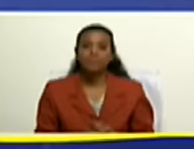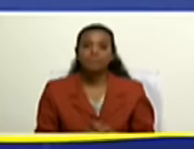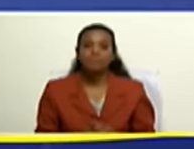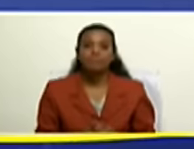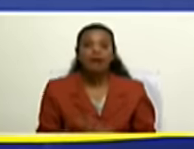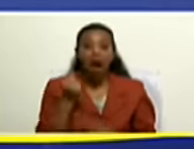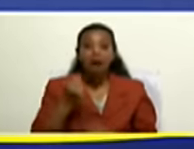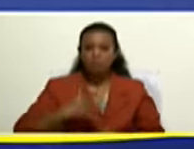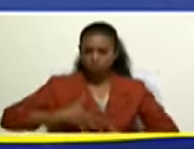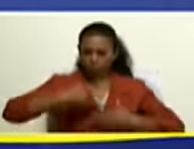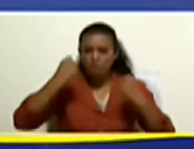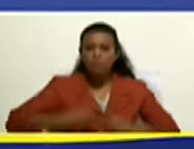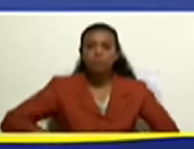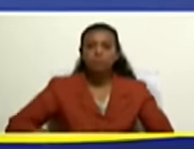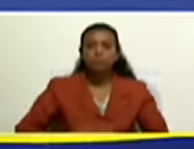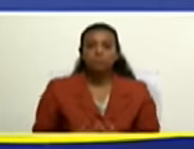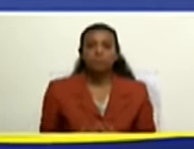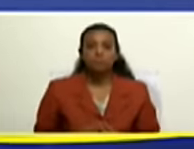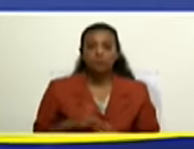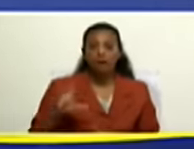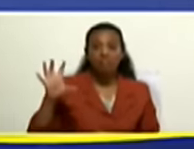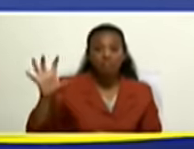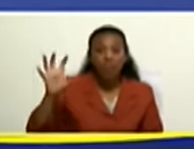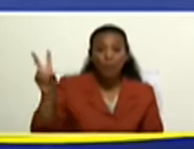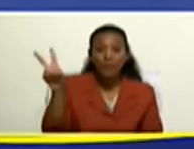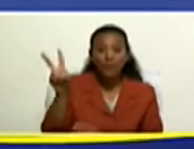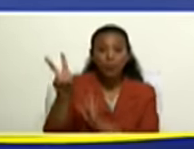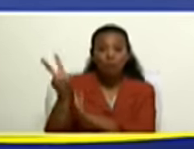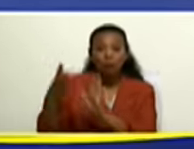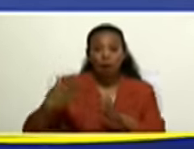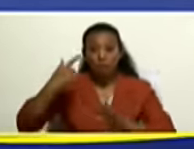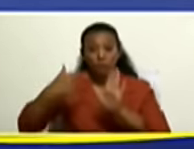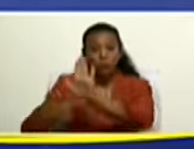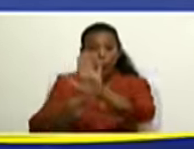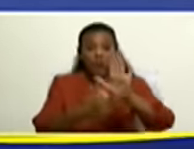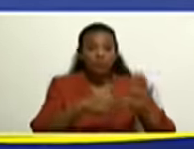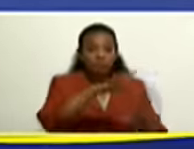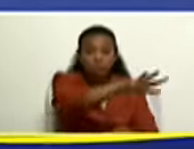¿con qué? Un Estado poderoso, ahí se demostró.